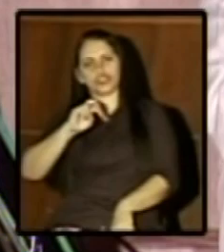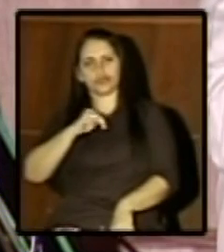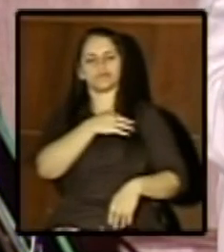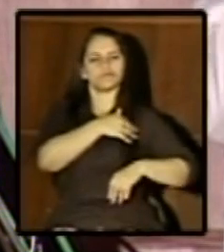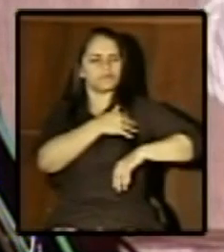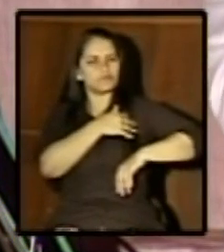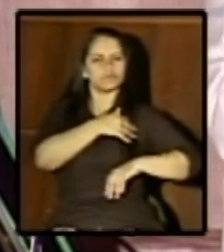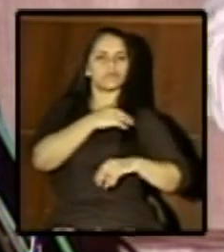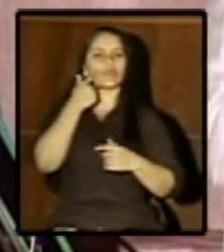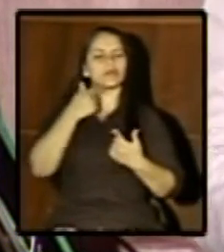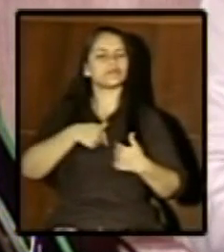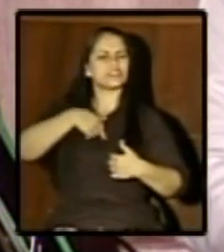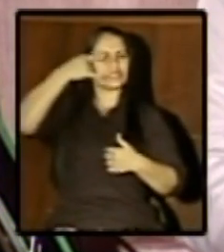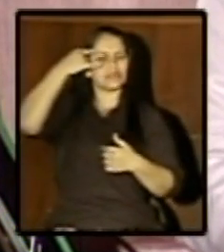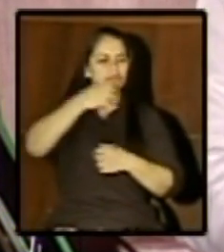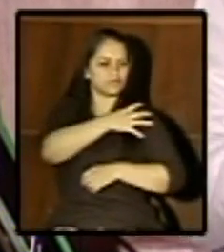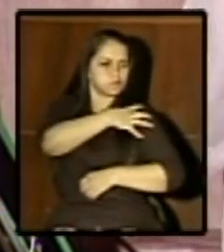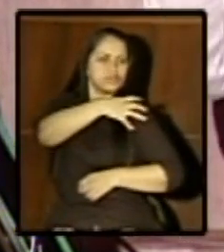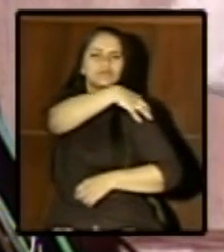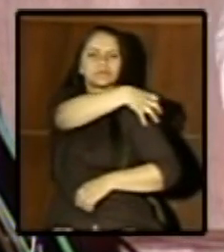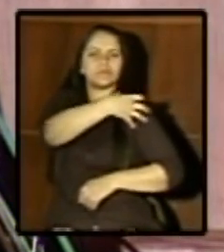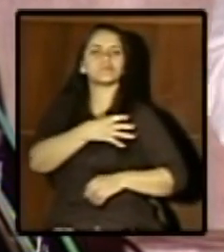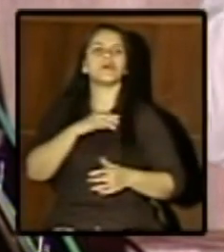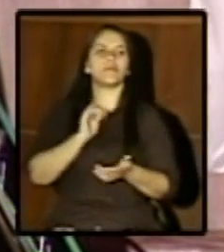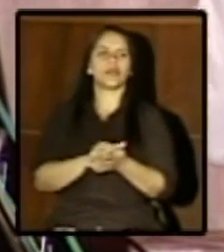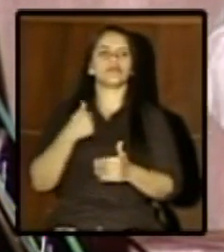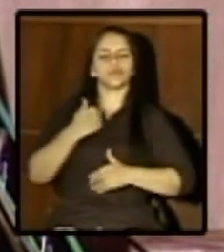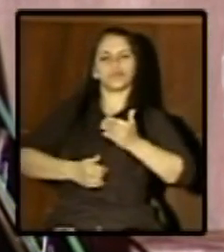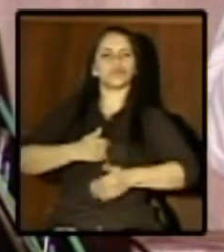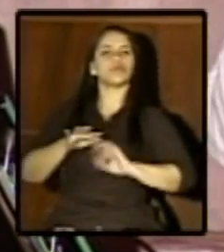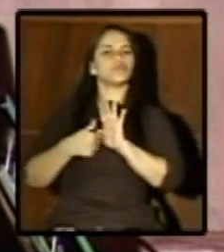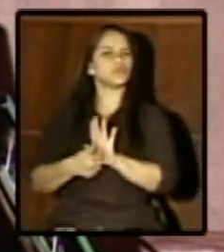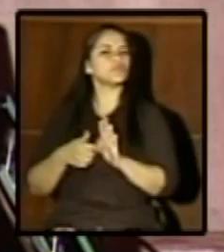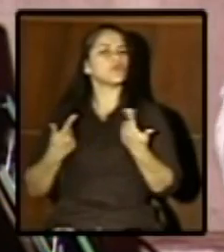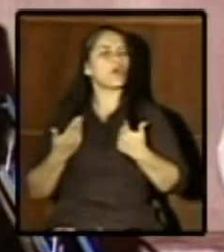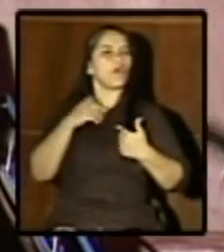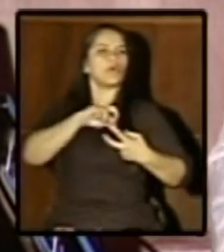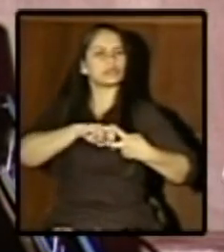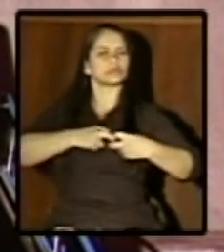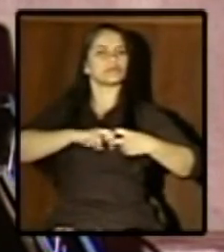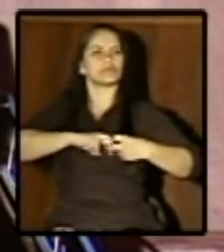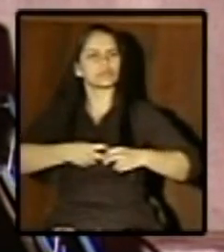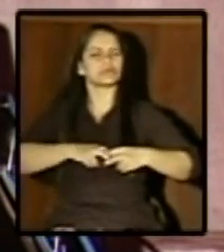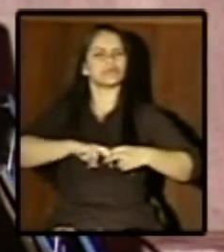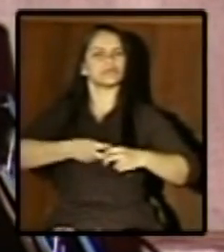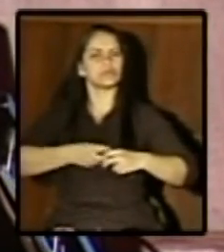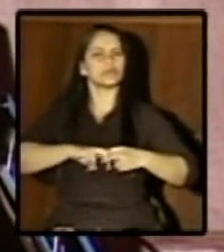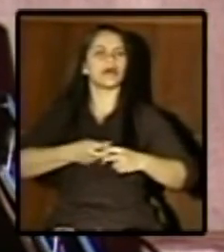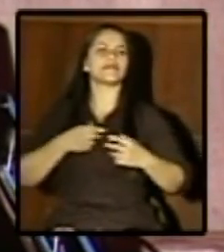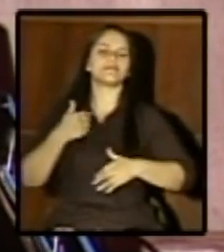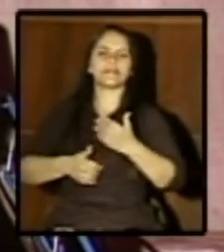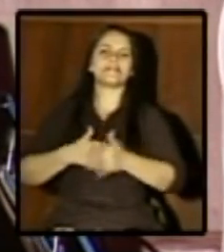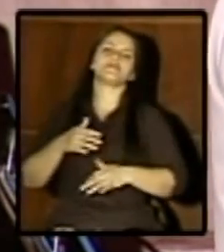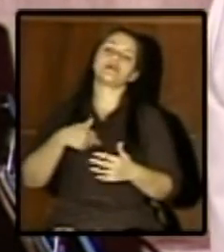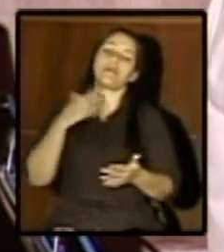movimiento de abducción, les comento, esto es abducción, me va a generar un pinzamiento y una inflamación de las estructuras que hay